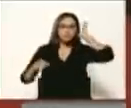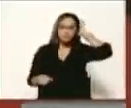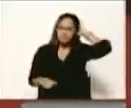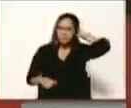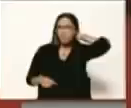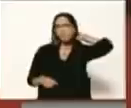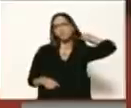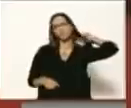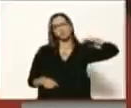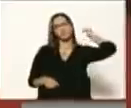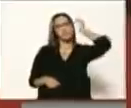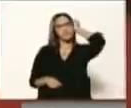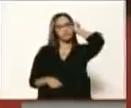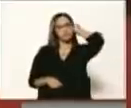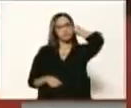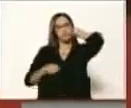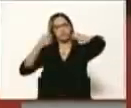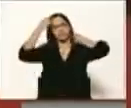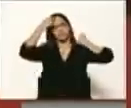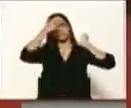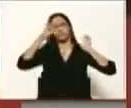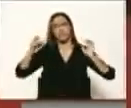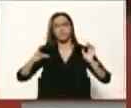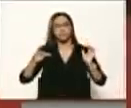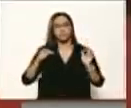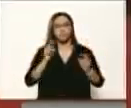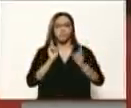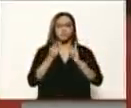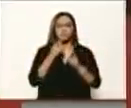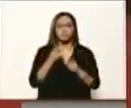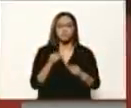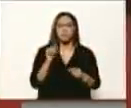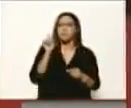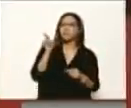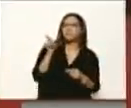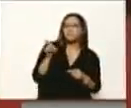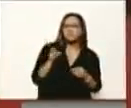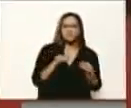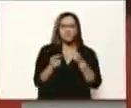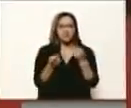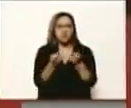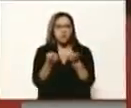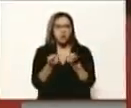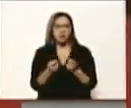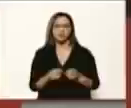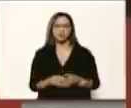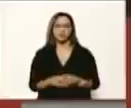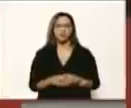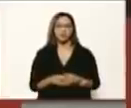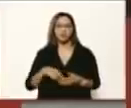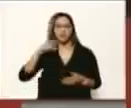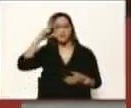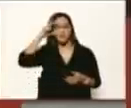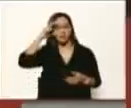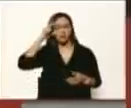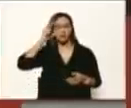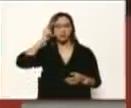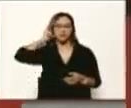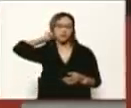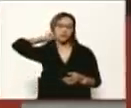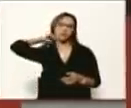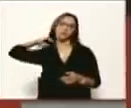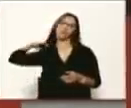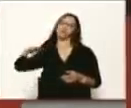Por ahí el pueblo dice, no, algunos que dicen, no, que tal manipuló el día de las, ¿cómo